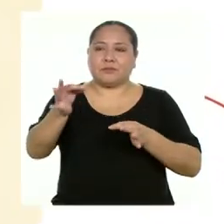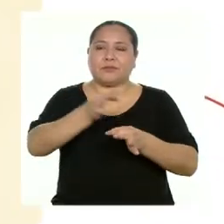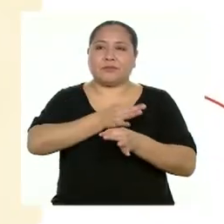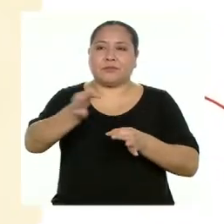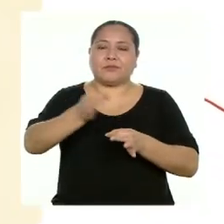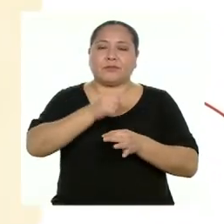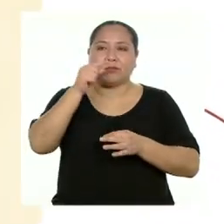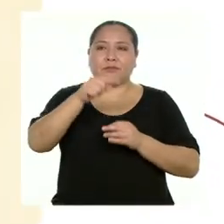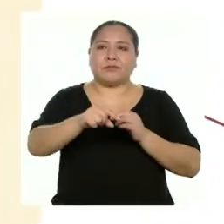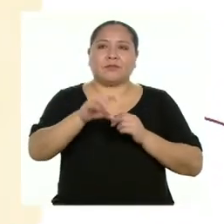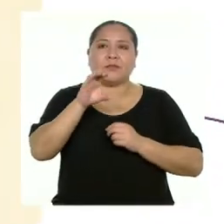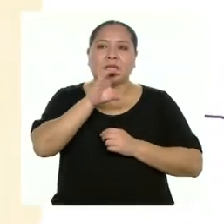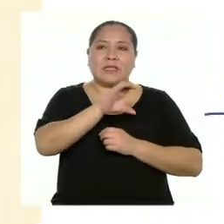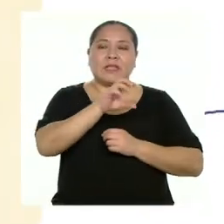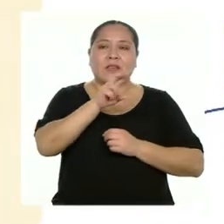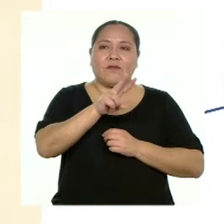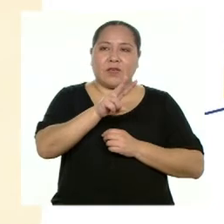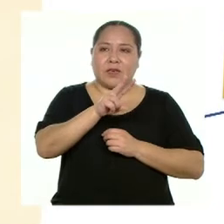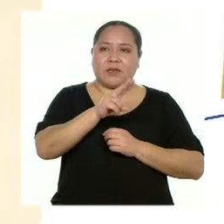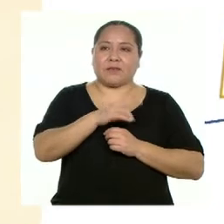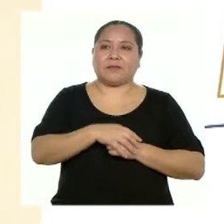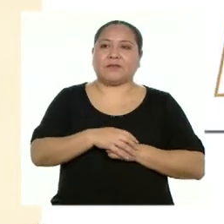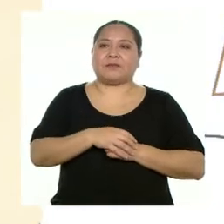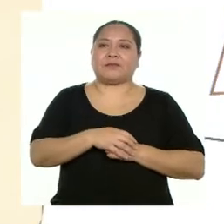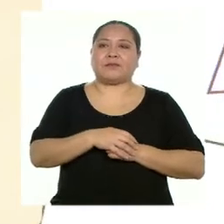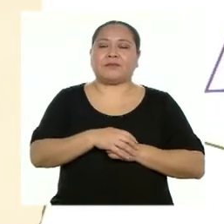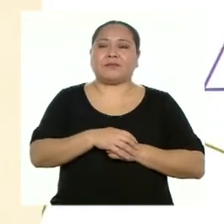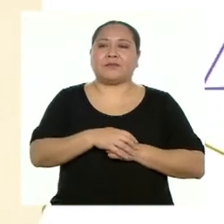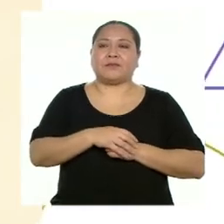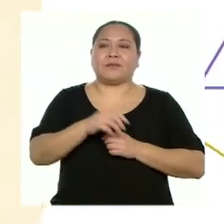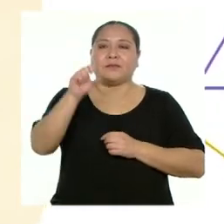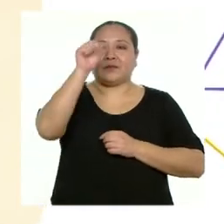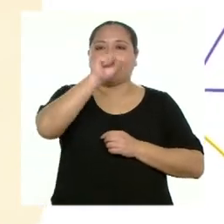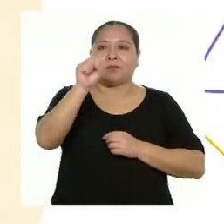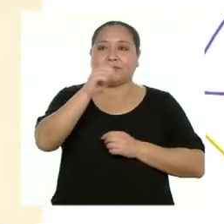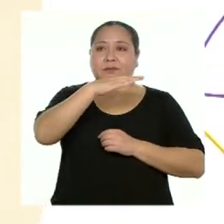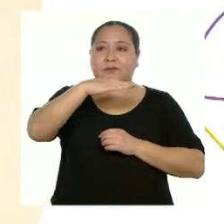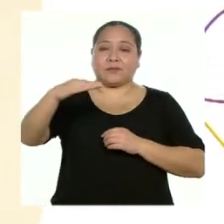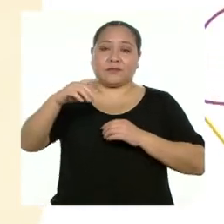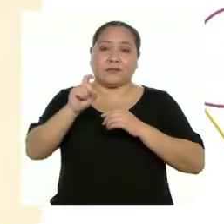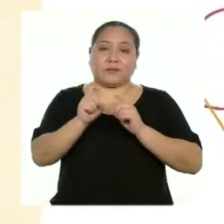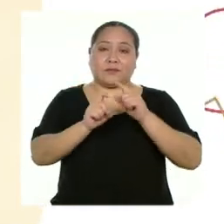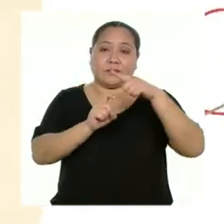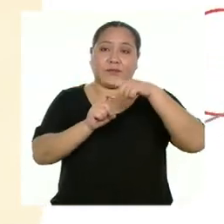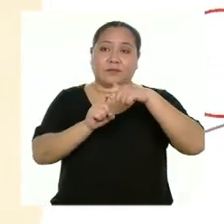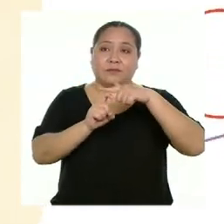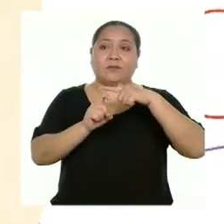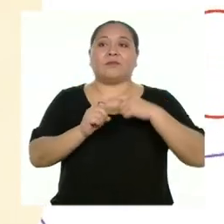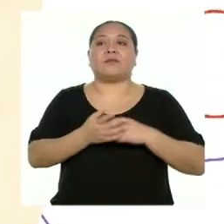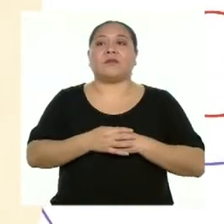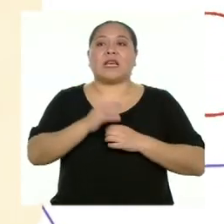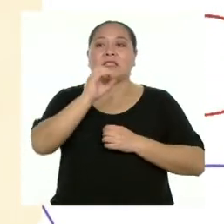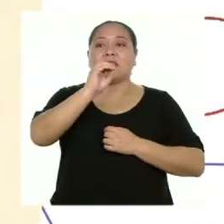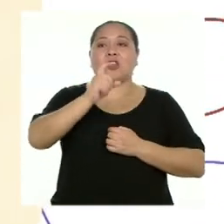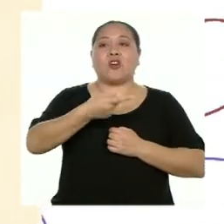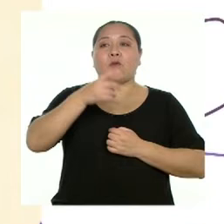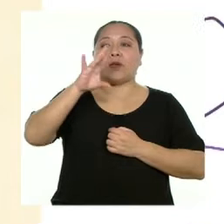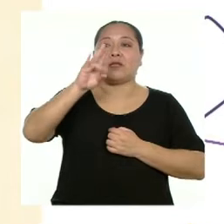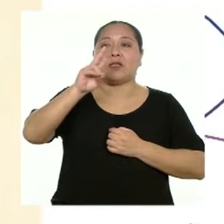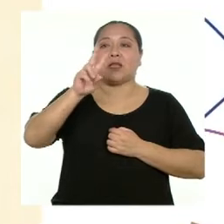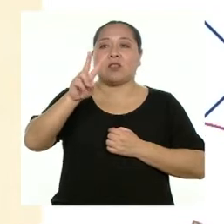Reemplazando en la fórmula, el coeficiente de variación es igual a 0,72 horas, dividido entre la